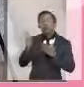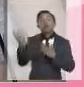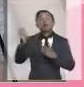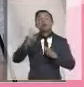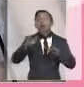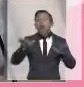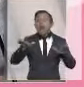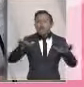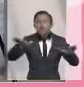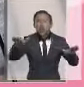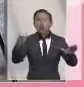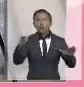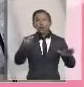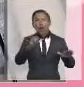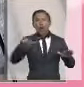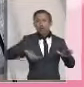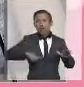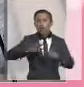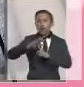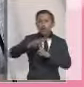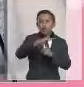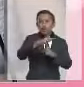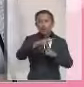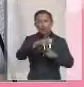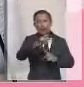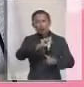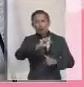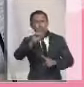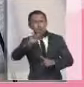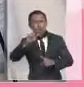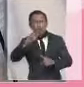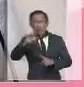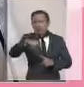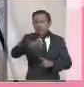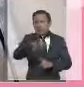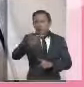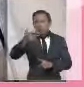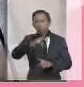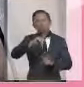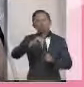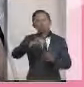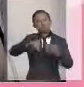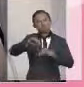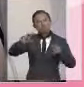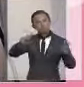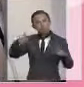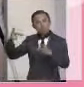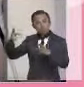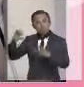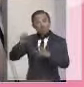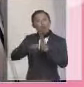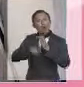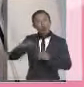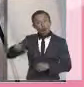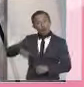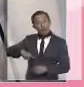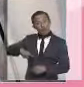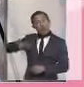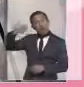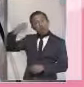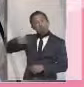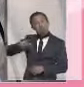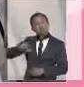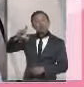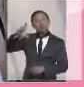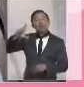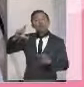haber gobierno rico con pueblo pobre. Candidato, déjeme preguntarle, ¿qué cambiaría en su persona para ser